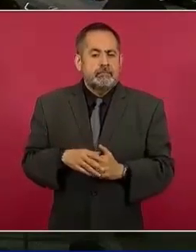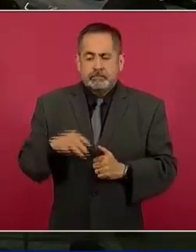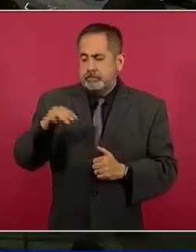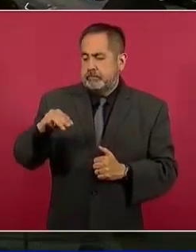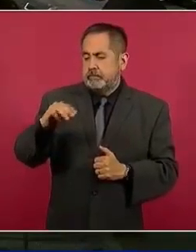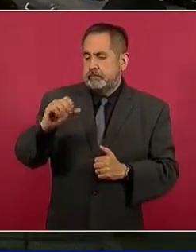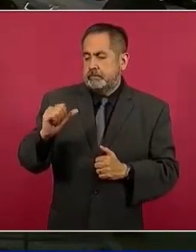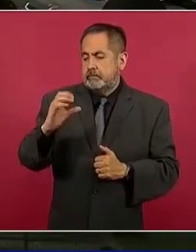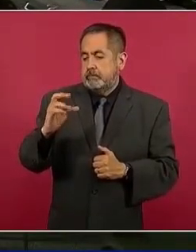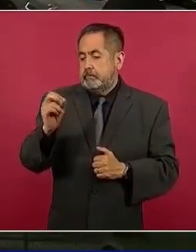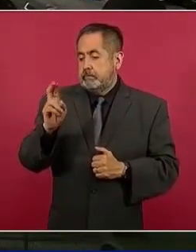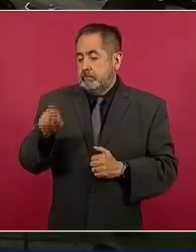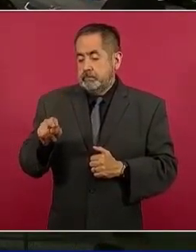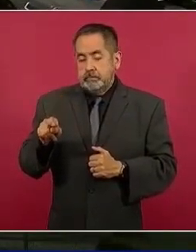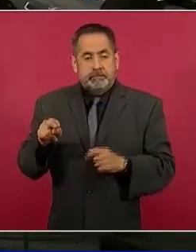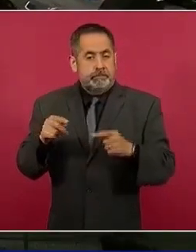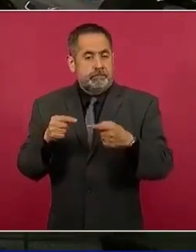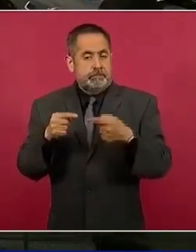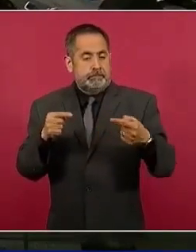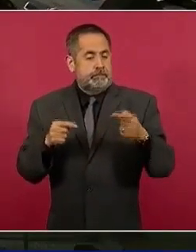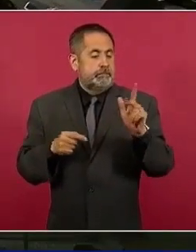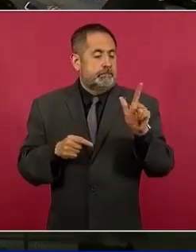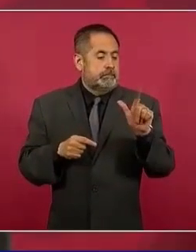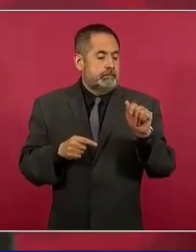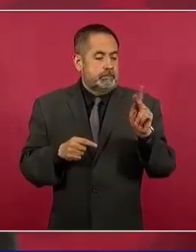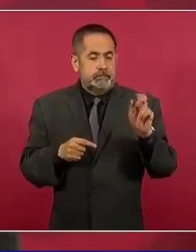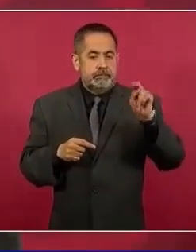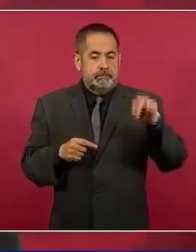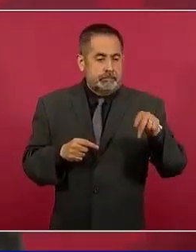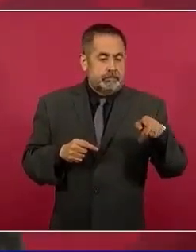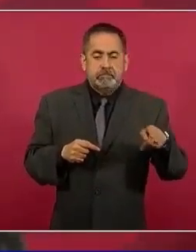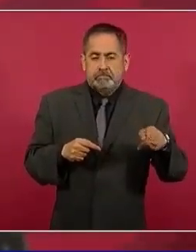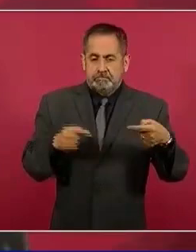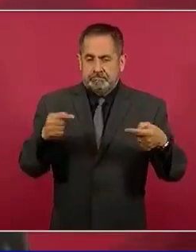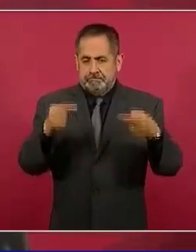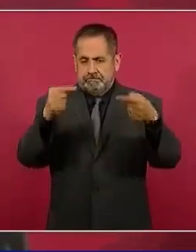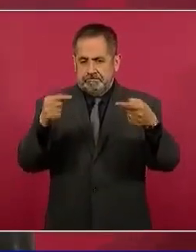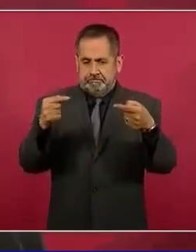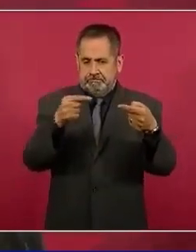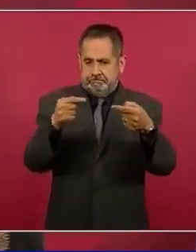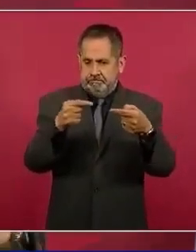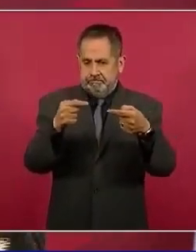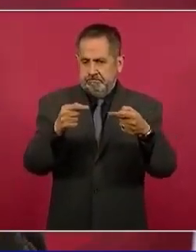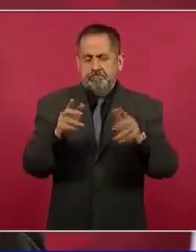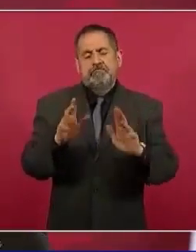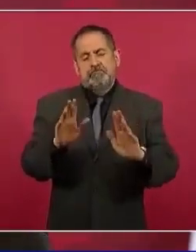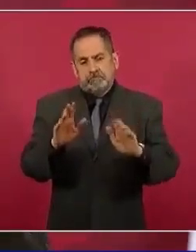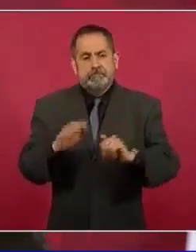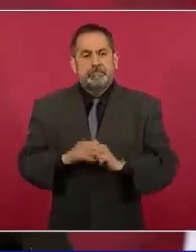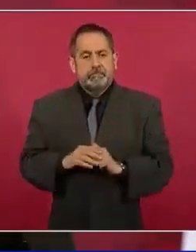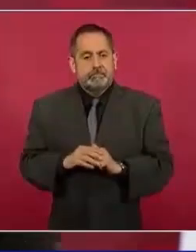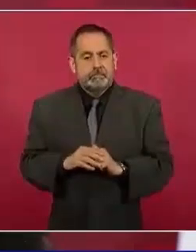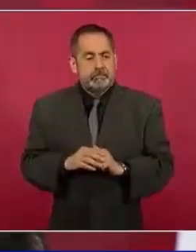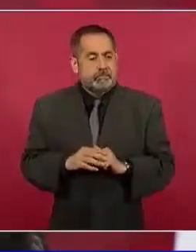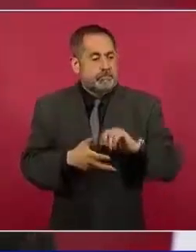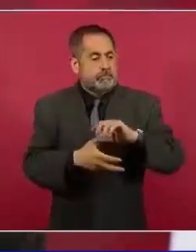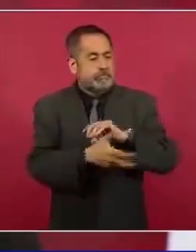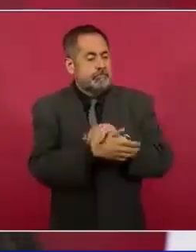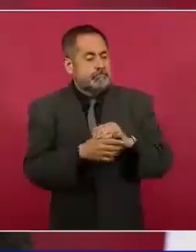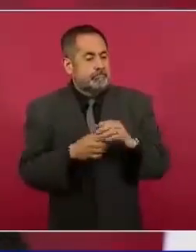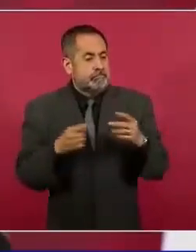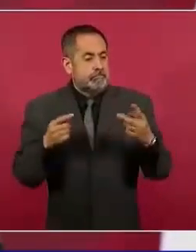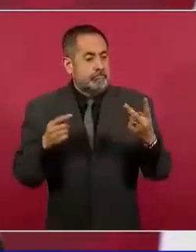Macron y Le Pen, Charles Le Pen. Entonces, en la unidad yo estoy seguro